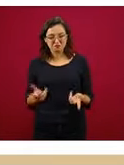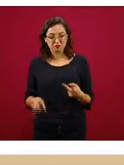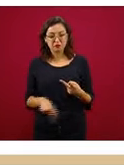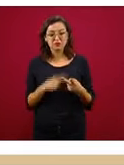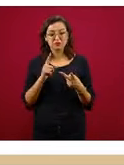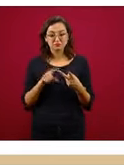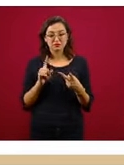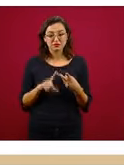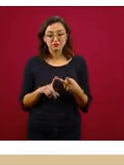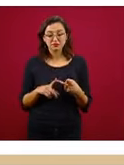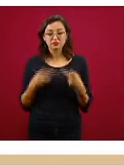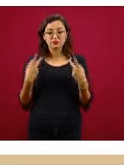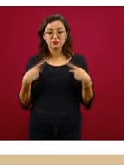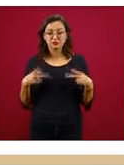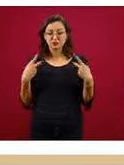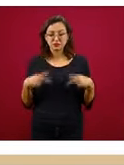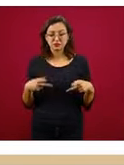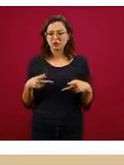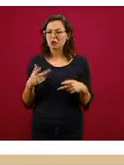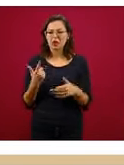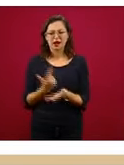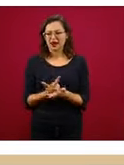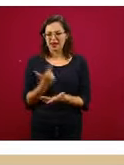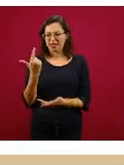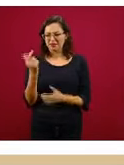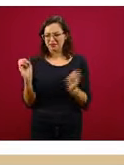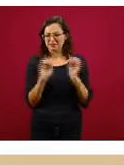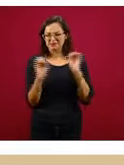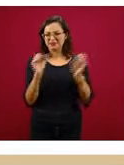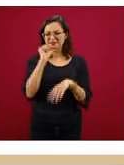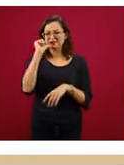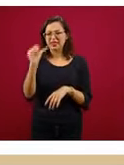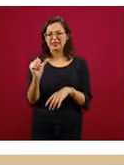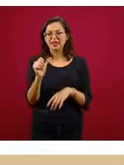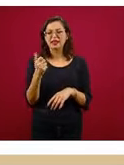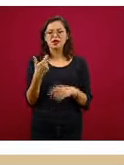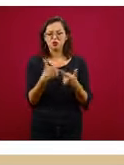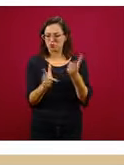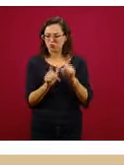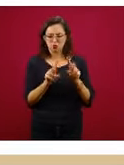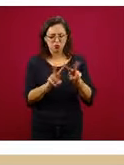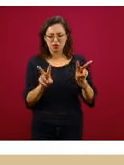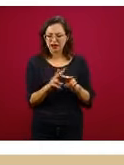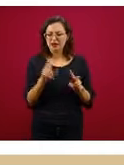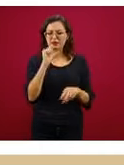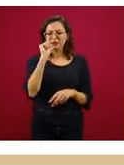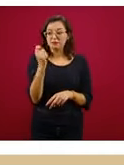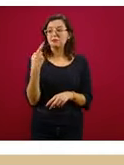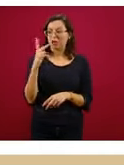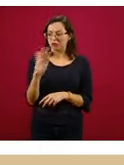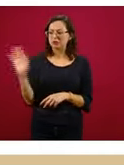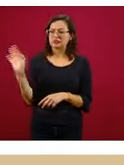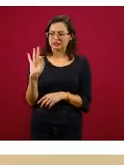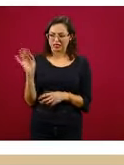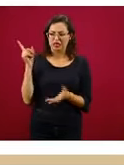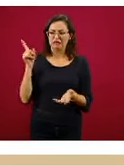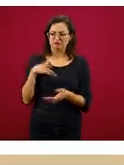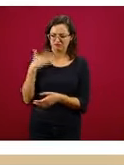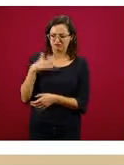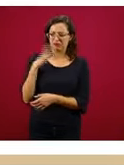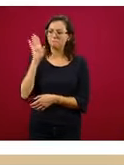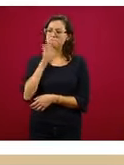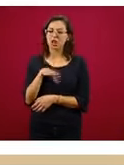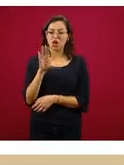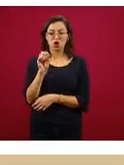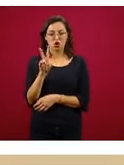segundo escenario son personas que no tienen factores de riesgo, que no pertenecen a estos grupos, pero que tienen un cuadro sospechoso de COVID. Y aquí la